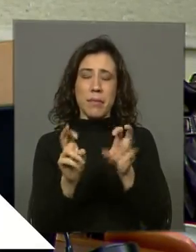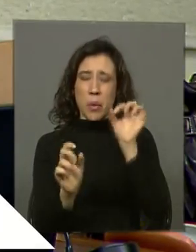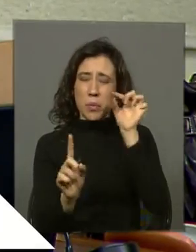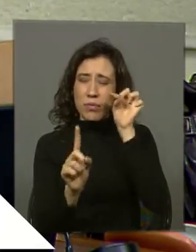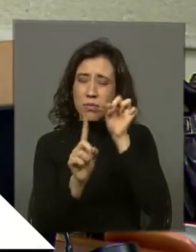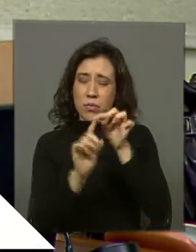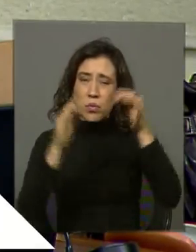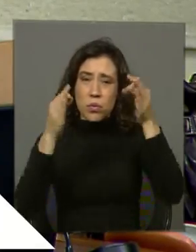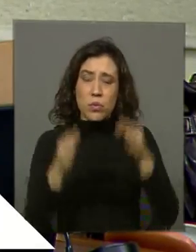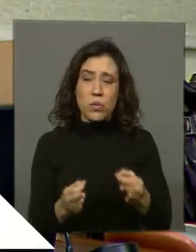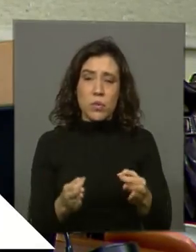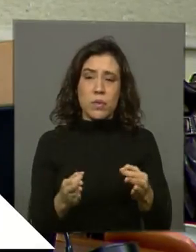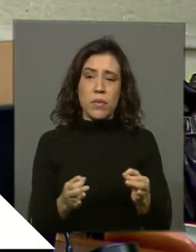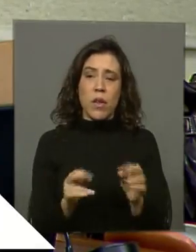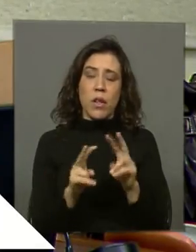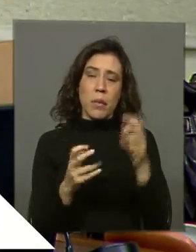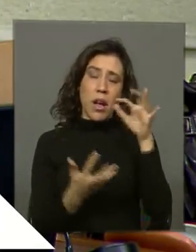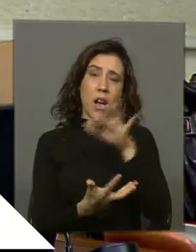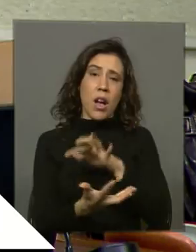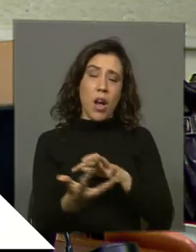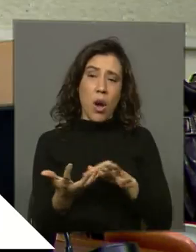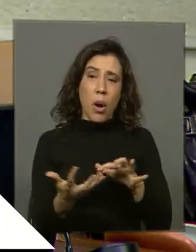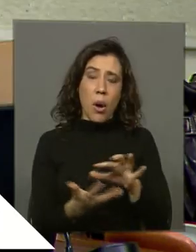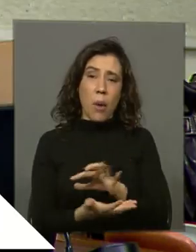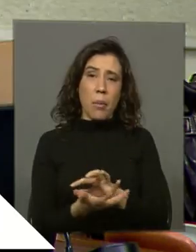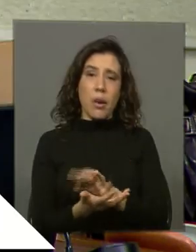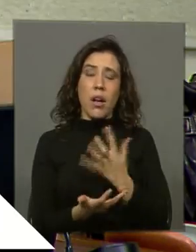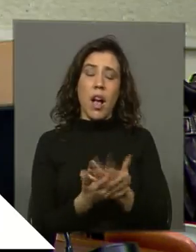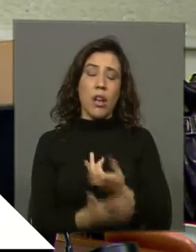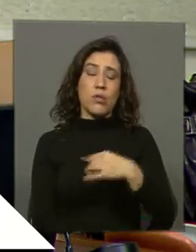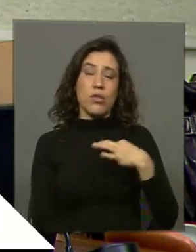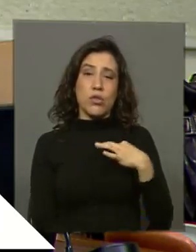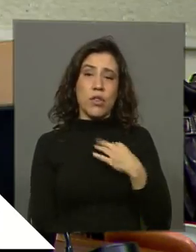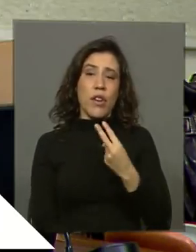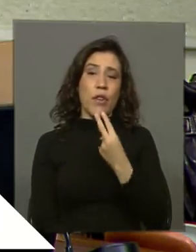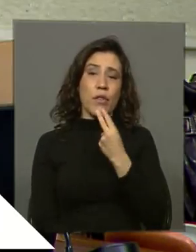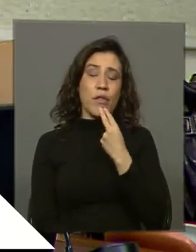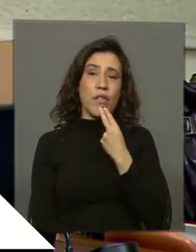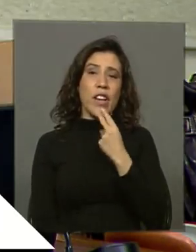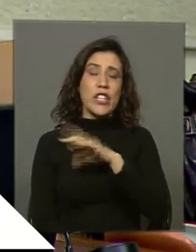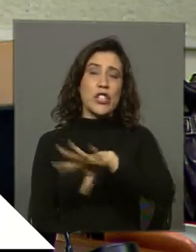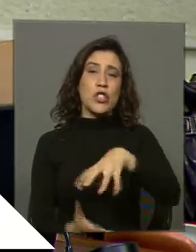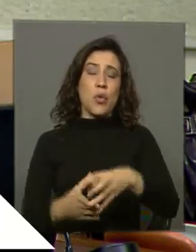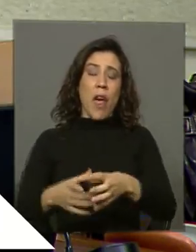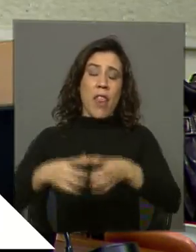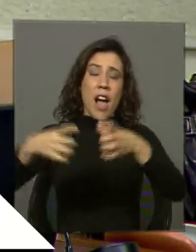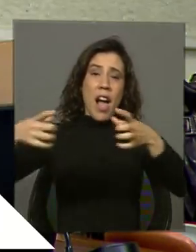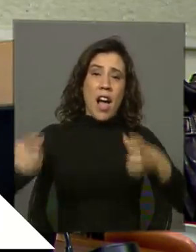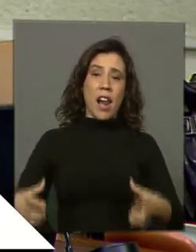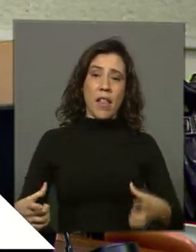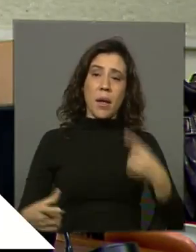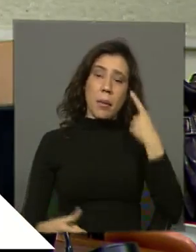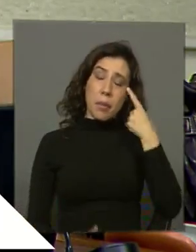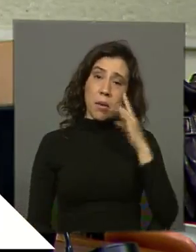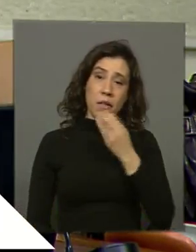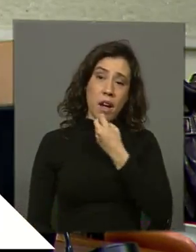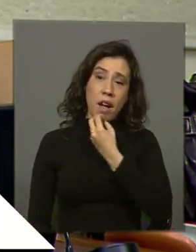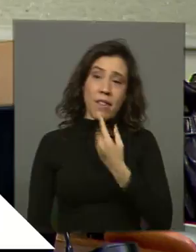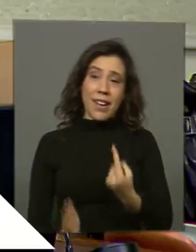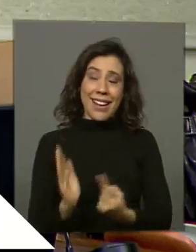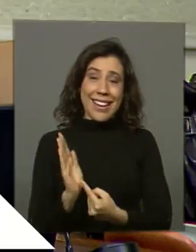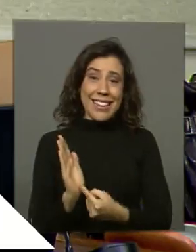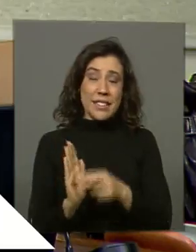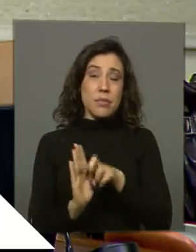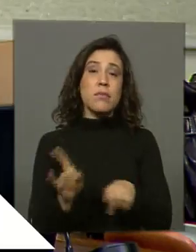que sin duda ha sido una complicación hoy día que la tiene la ciudadanía que vive en las grandes ciudades pero sin embargo hay que decirle que con esto